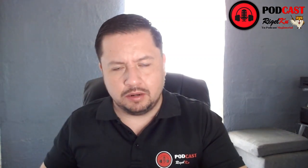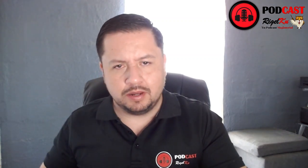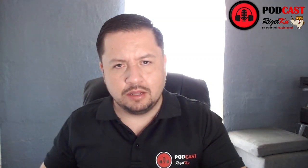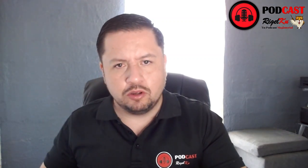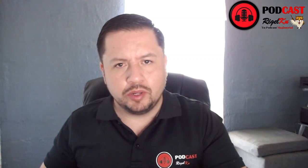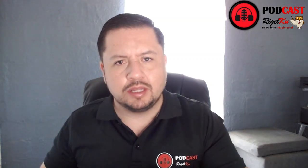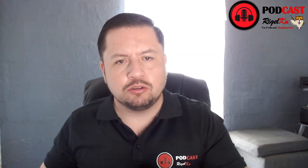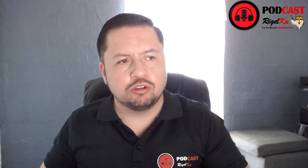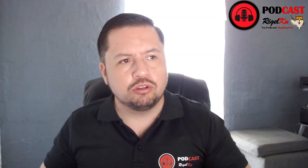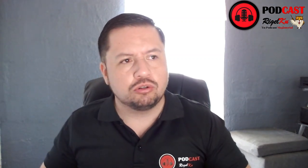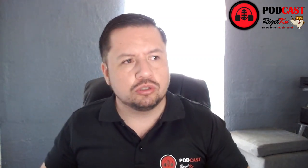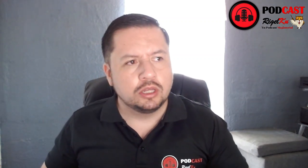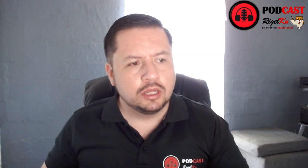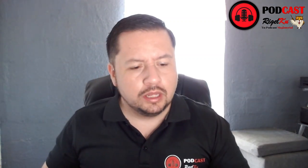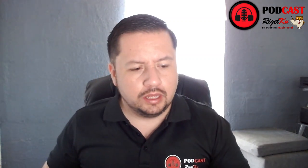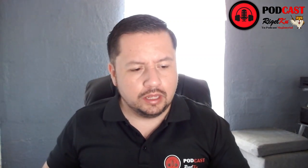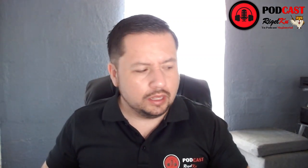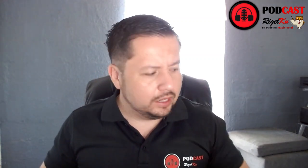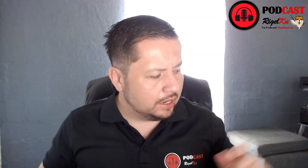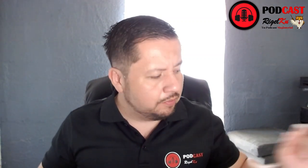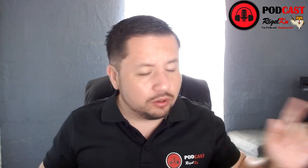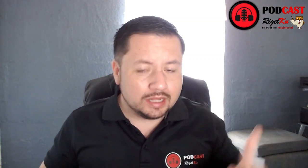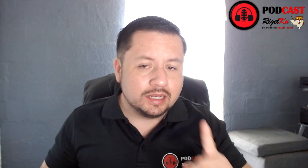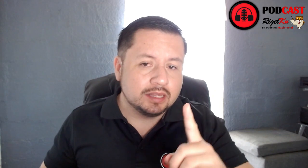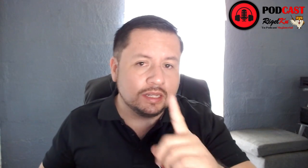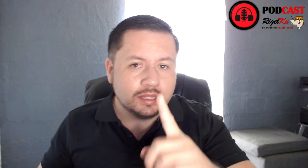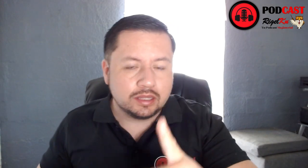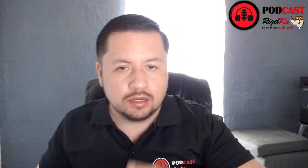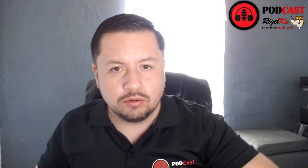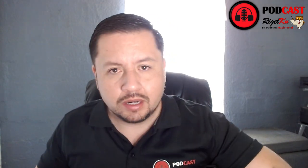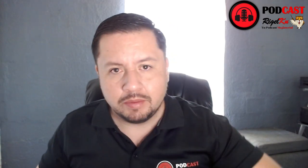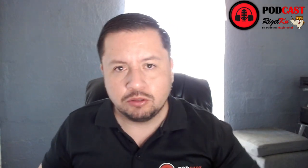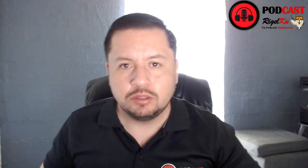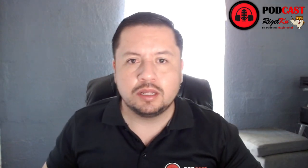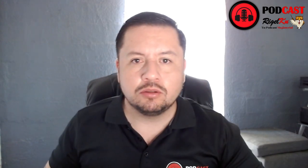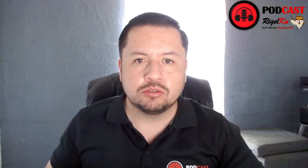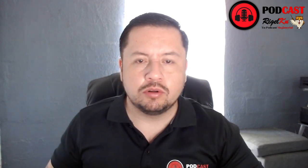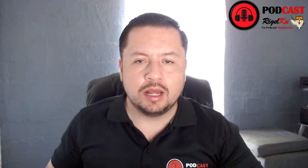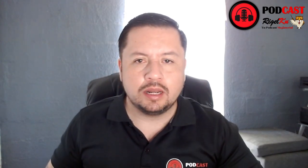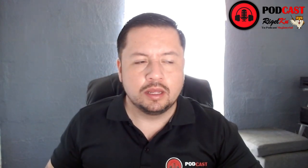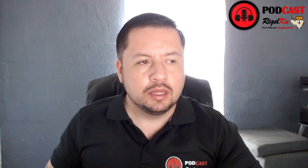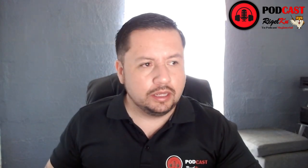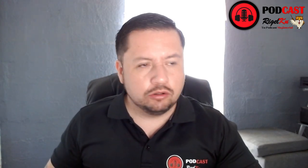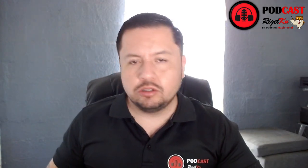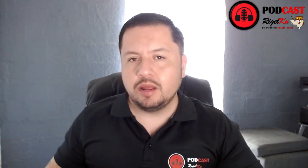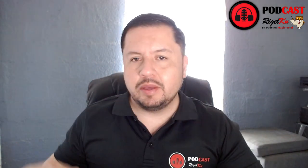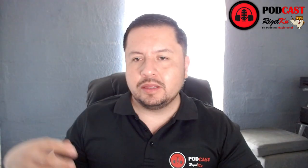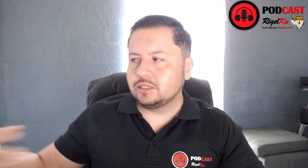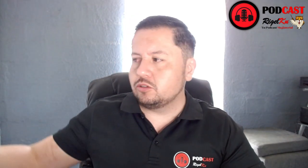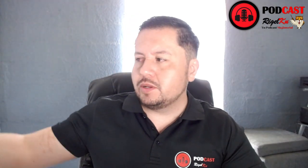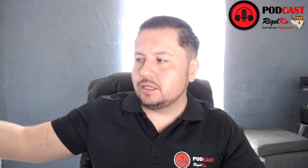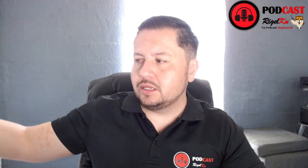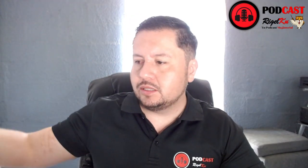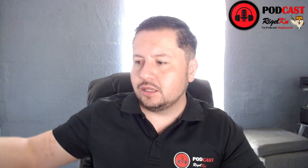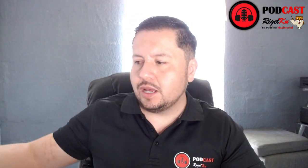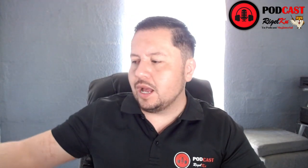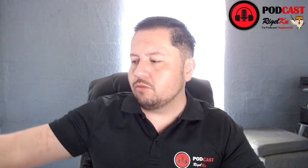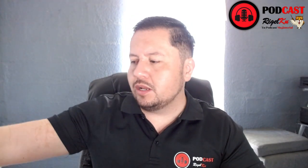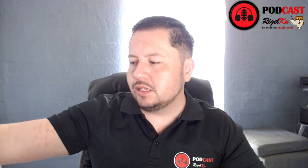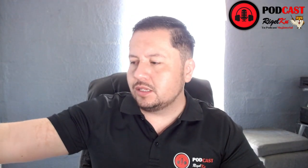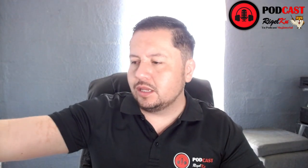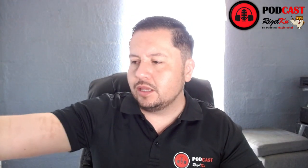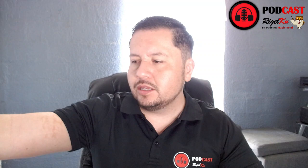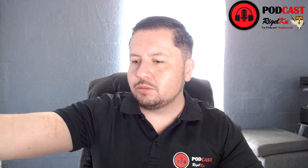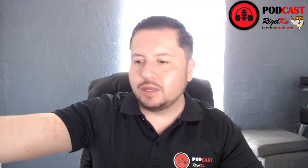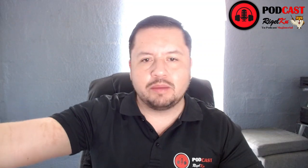trabajando ahorita nosotros, la importancia que tiene de tener un reglamento interno escolar y no solamente es nomás, este, ah,